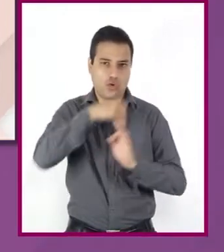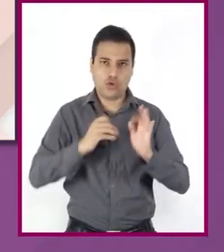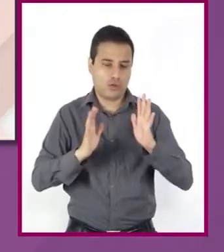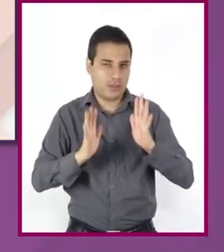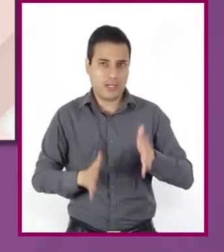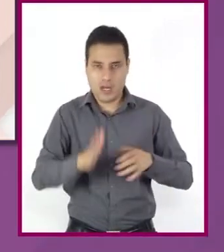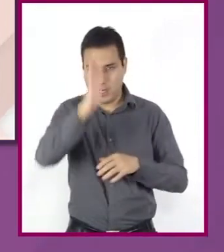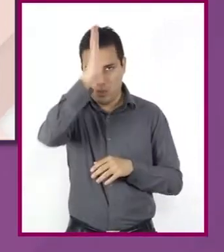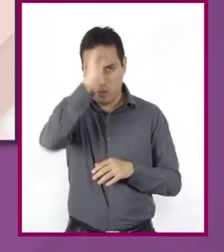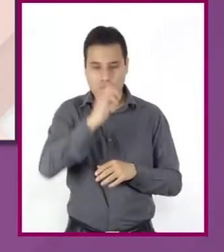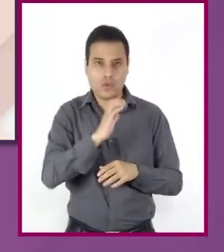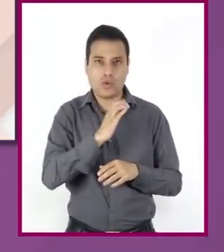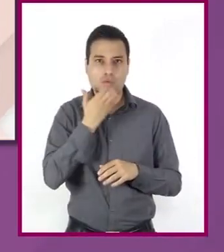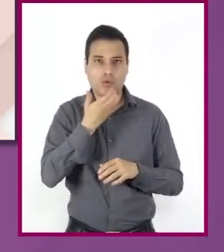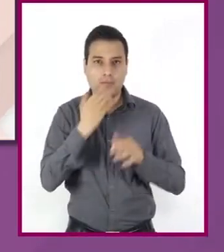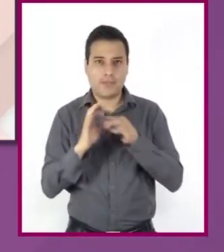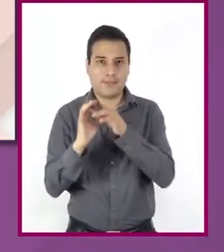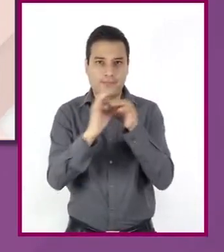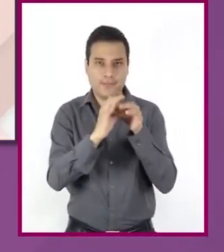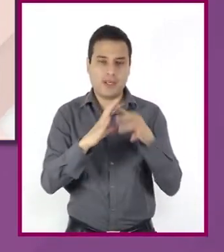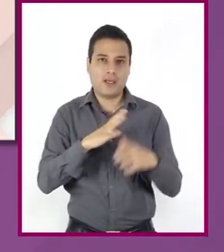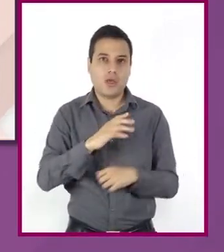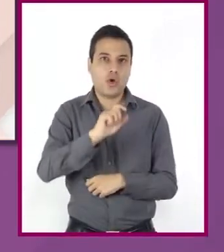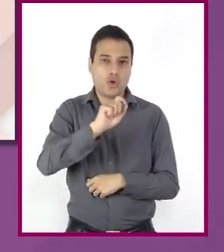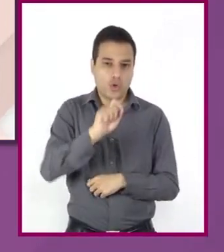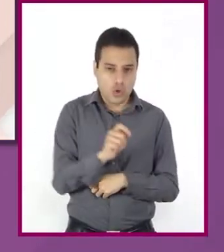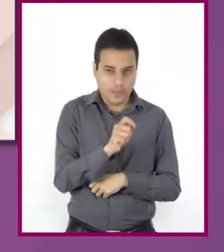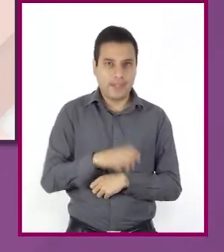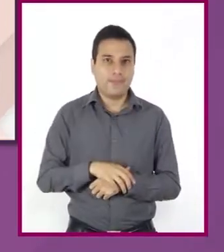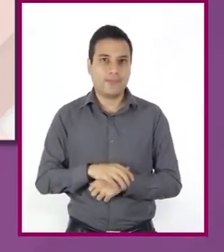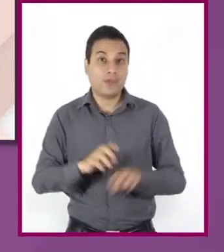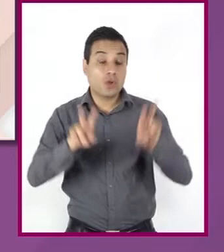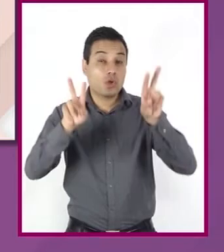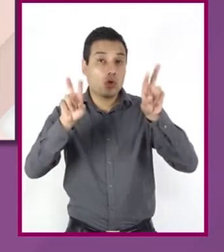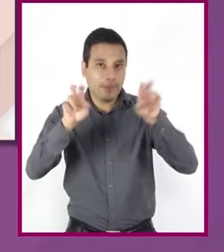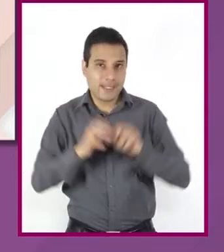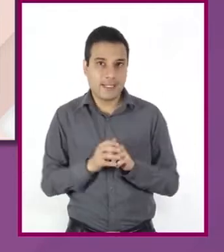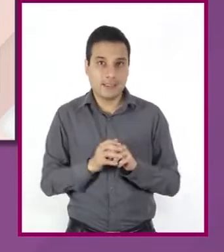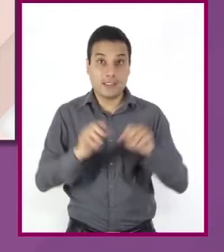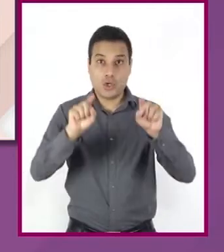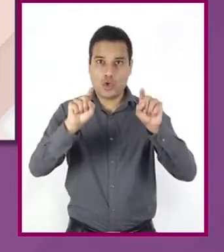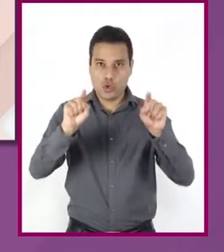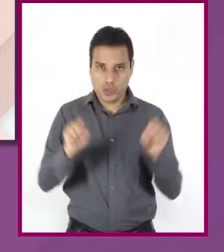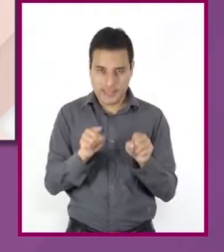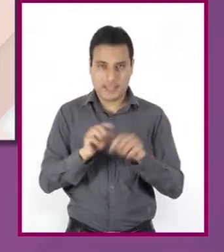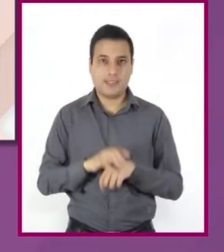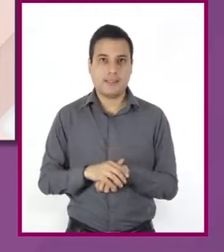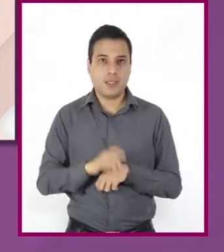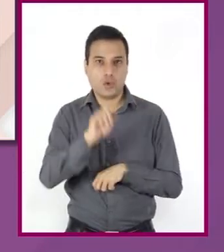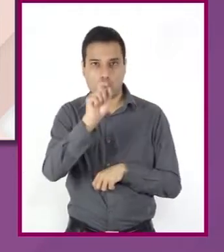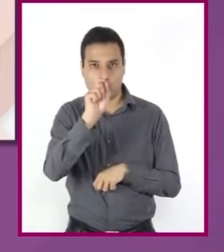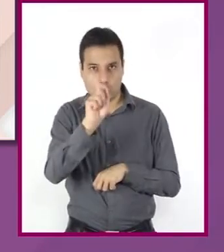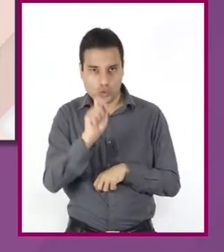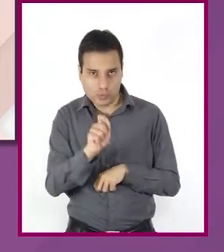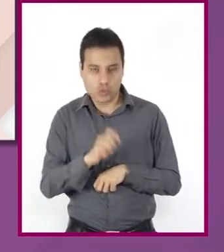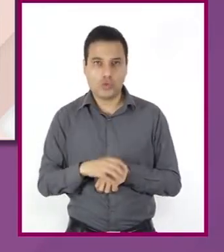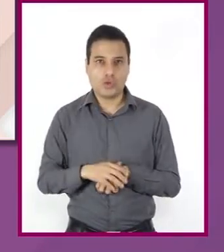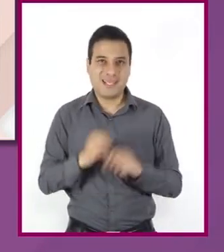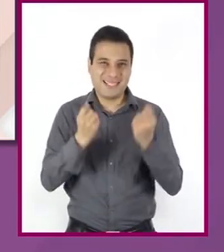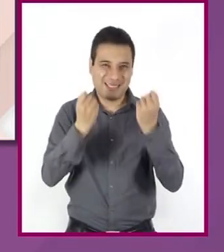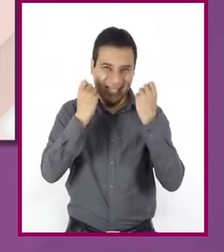de puntuación son coma, comillas, corchetes, dos puntos, interrogación y